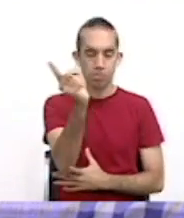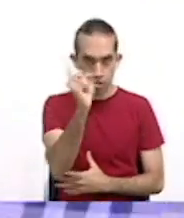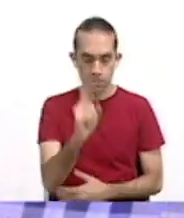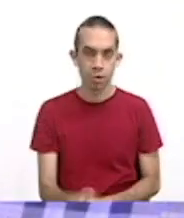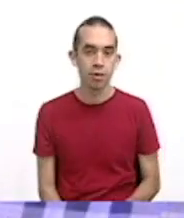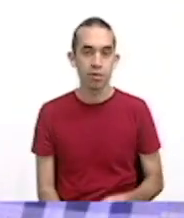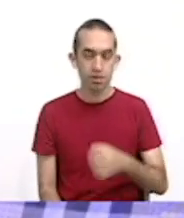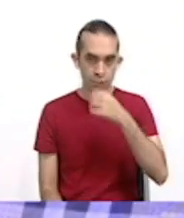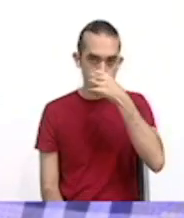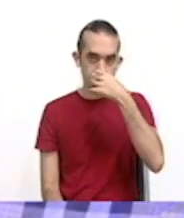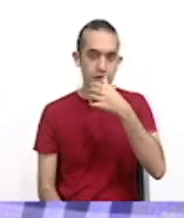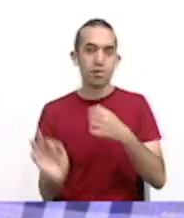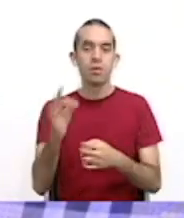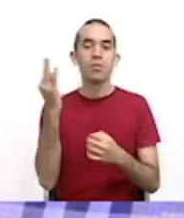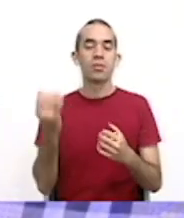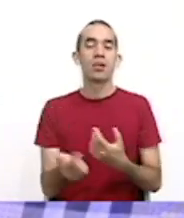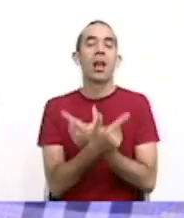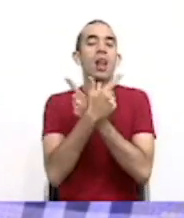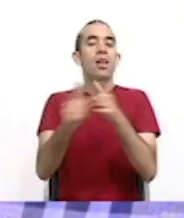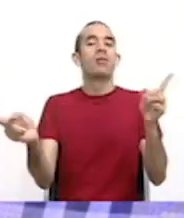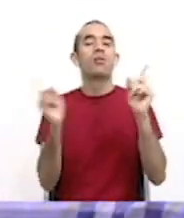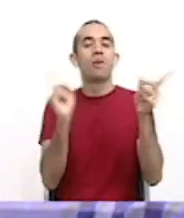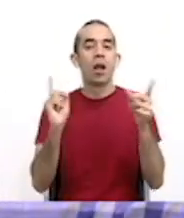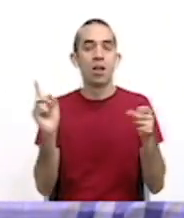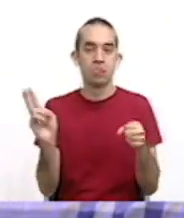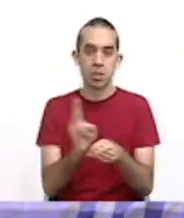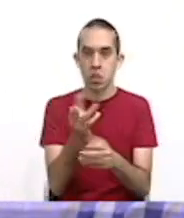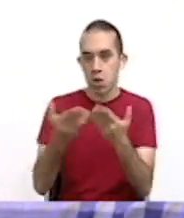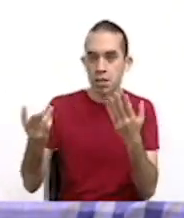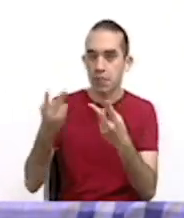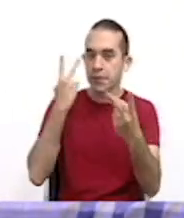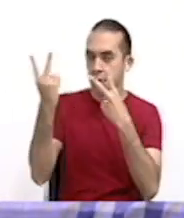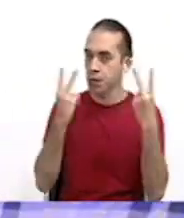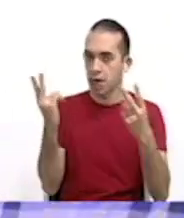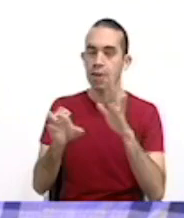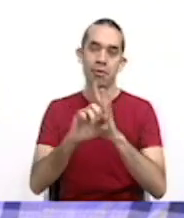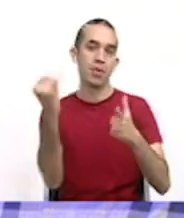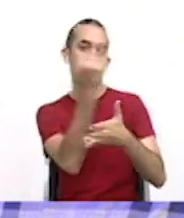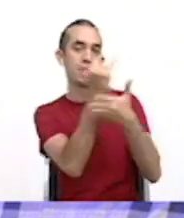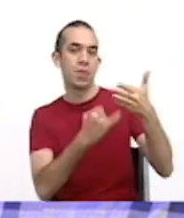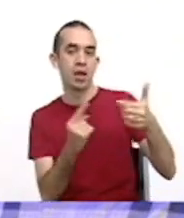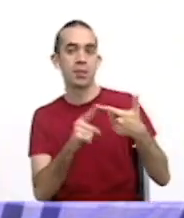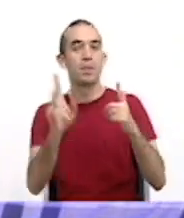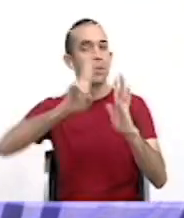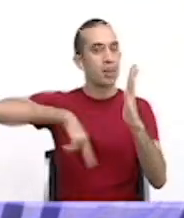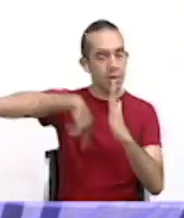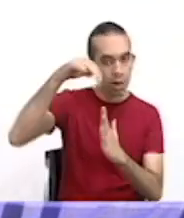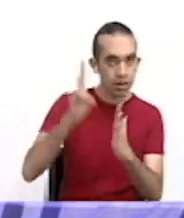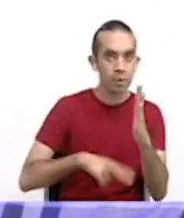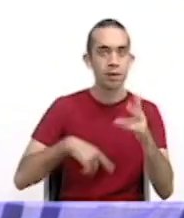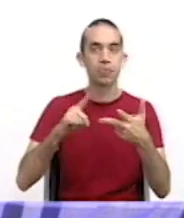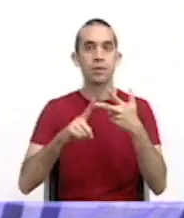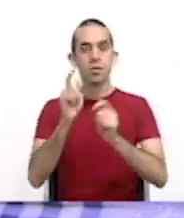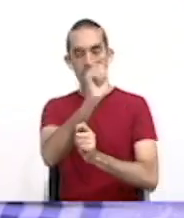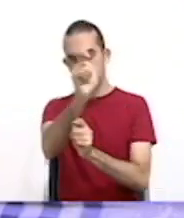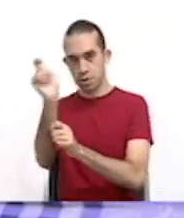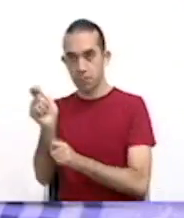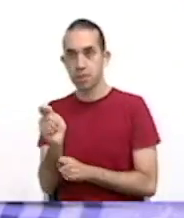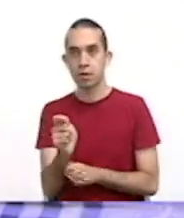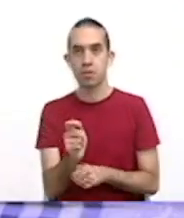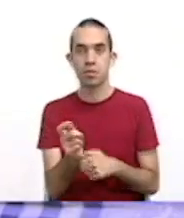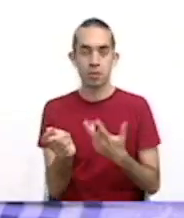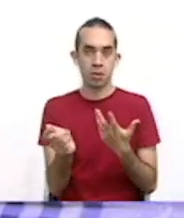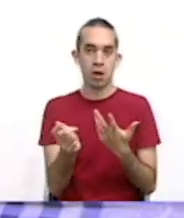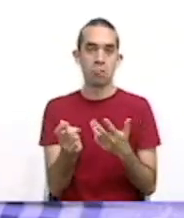de las formas más liberadoras es expresarnos utilizando medios gráficos como dibujar, pintar, hacer esculturas o